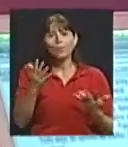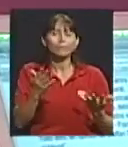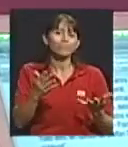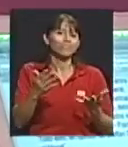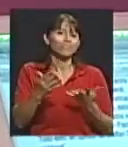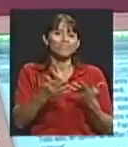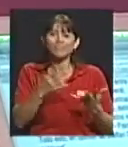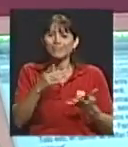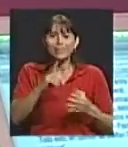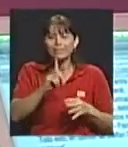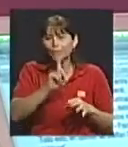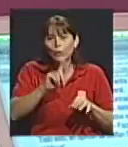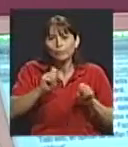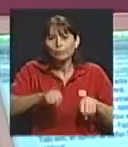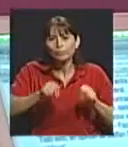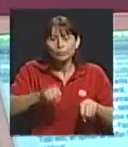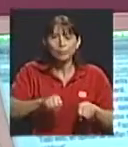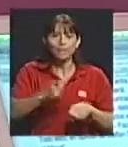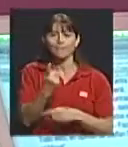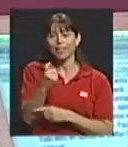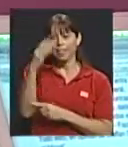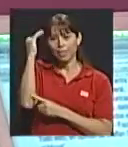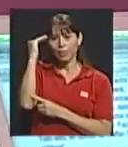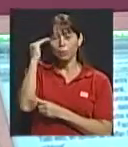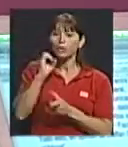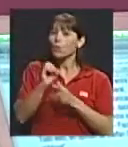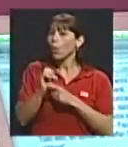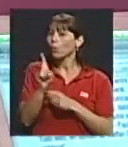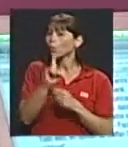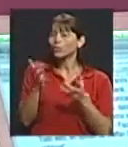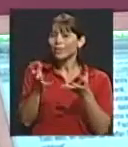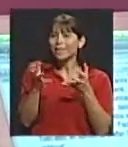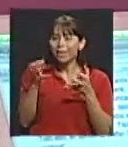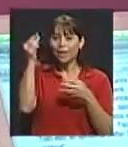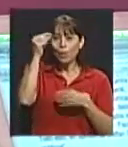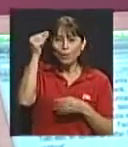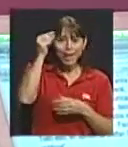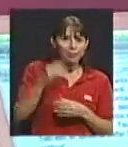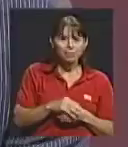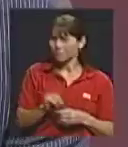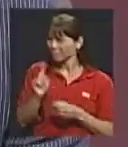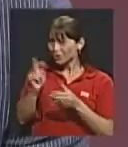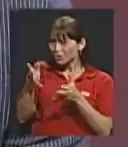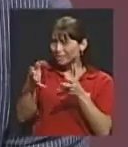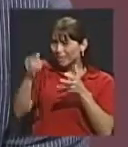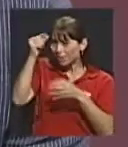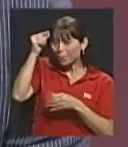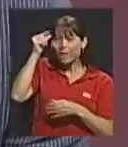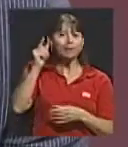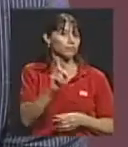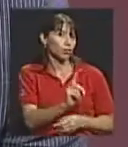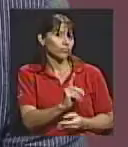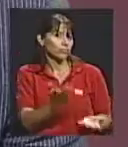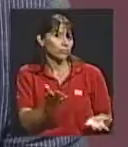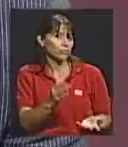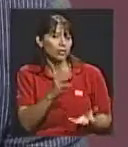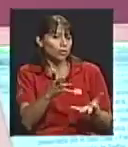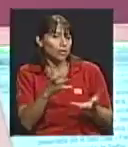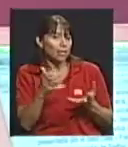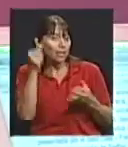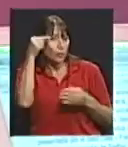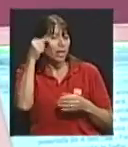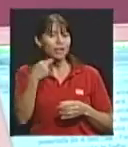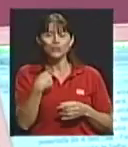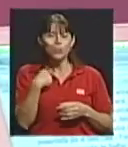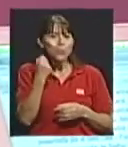conocimiento o porque no se quiere gobernar yo no se quiere gobernar no no se quiere gobernar yo no me explico Cómo una persona que ha